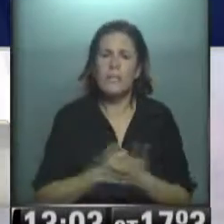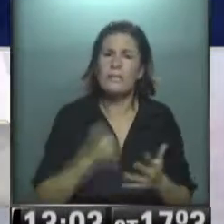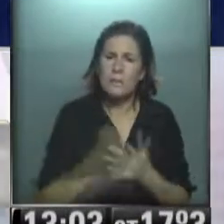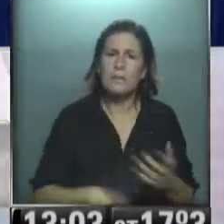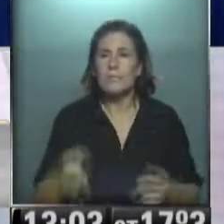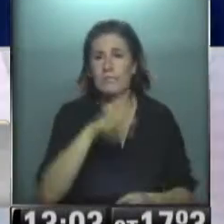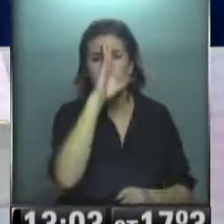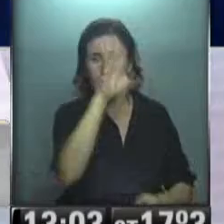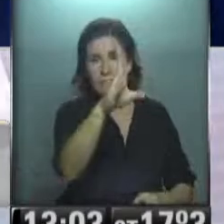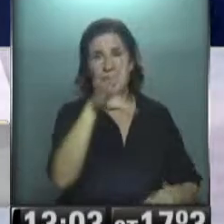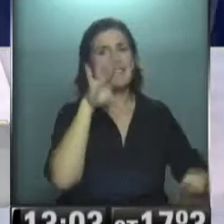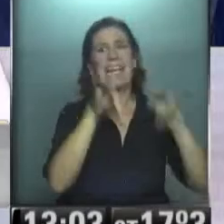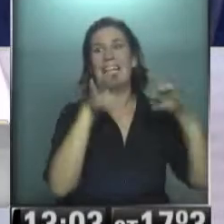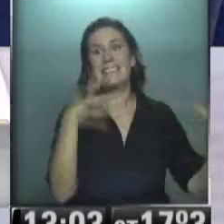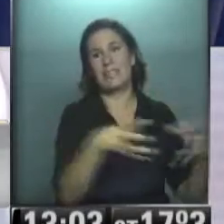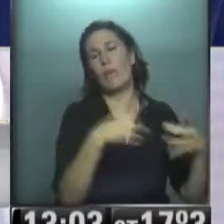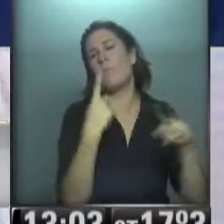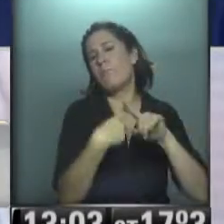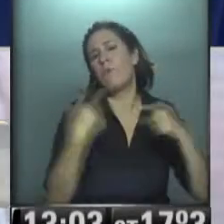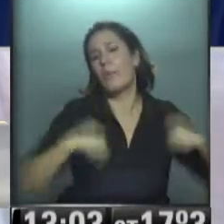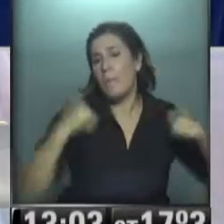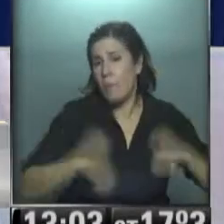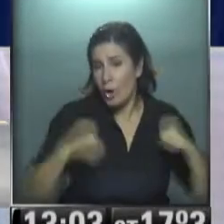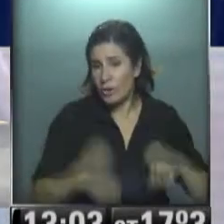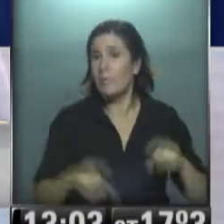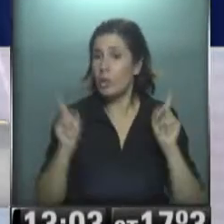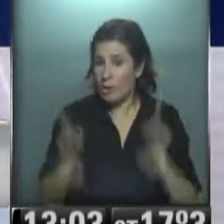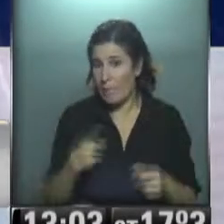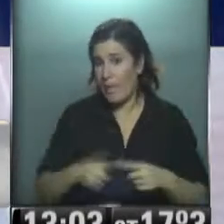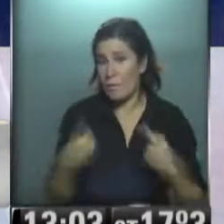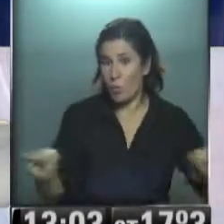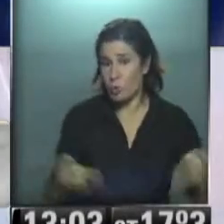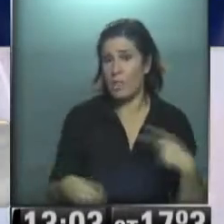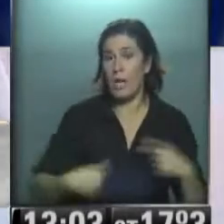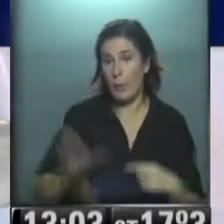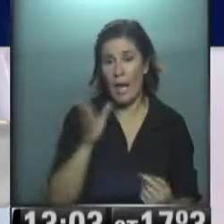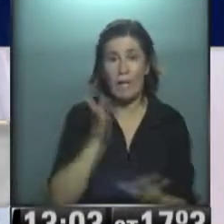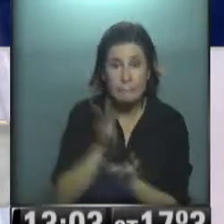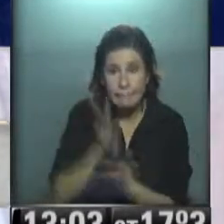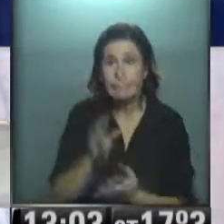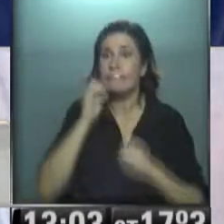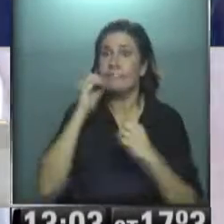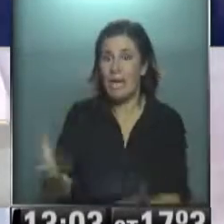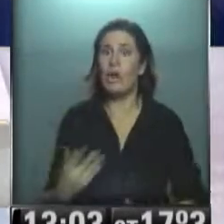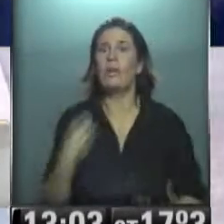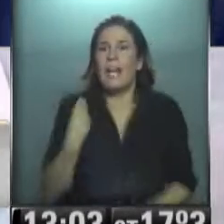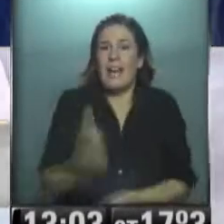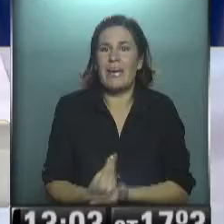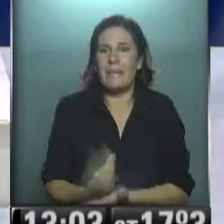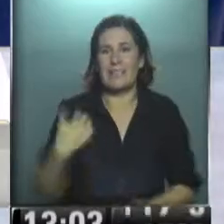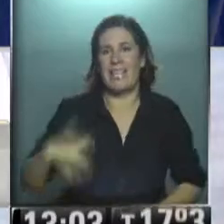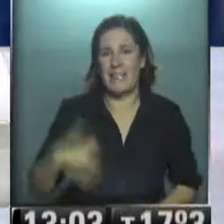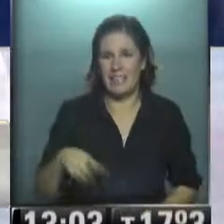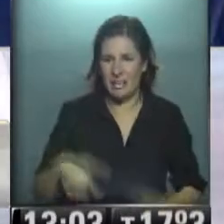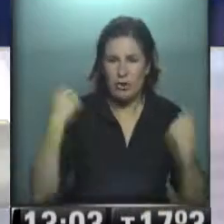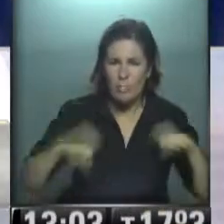a ellos como ídolos en el deporte, pero que ellos también están haciendo un camino que tiene que ver con esto que hacen los jugadores de fútbol, que es entrenarse,